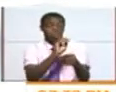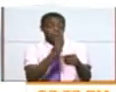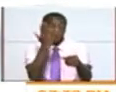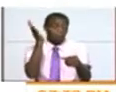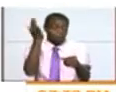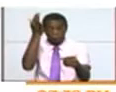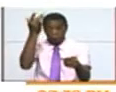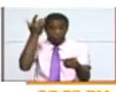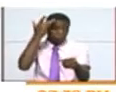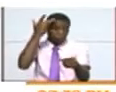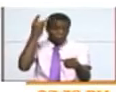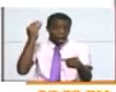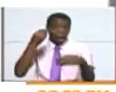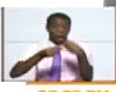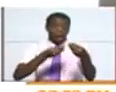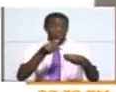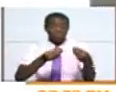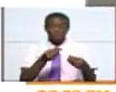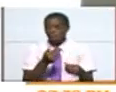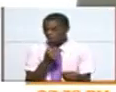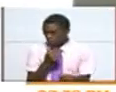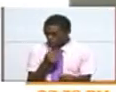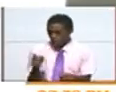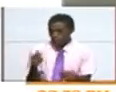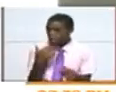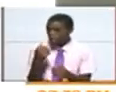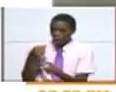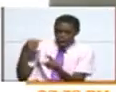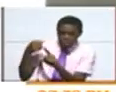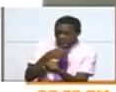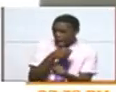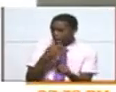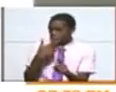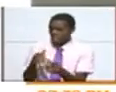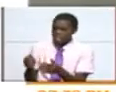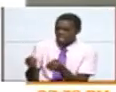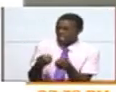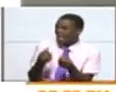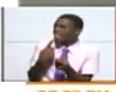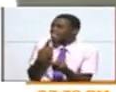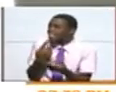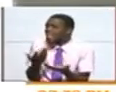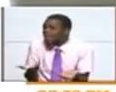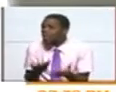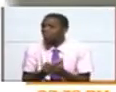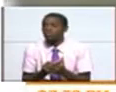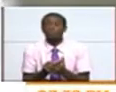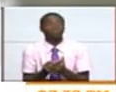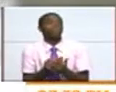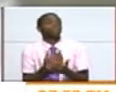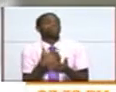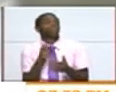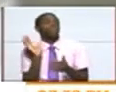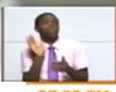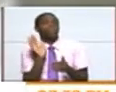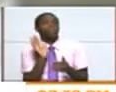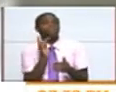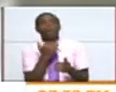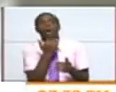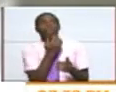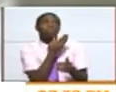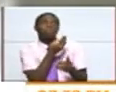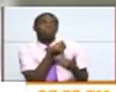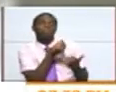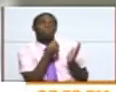¿Te amenazaron? ¿Te golpearon? ¿Qué te dijeron? Hiciera esto porque si no me